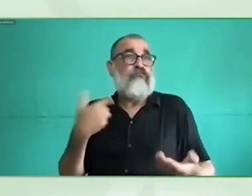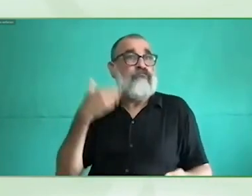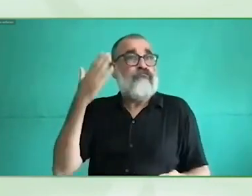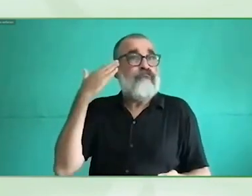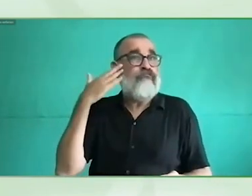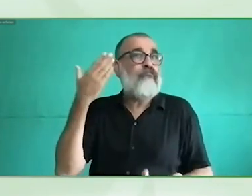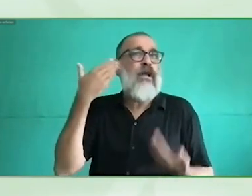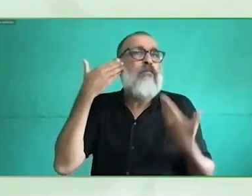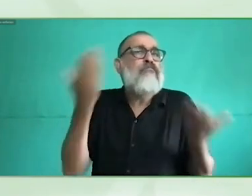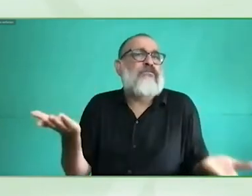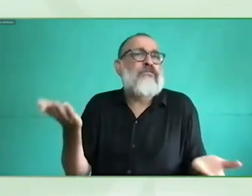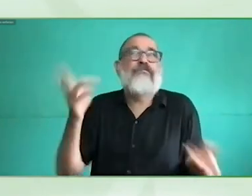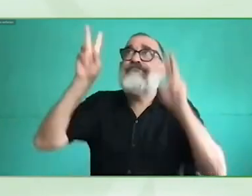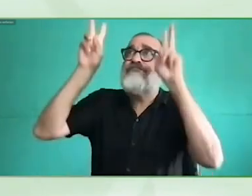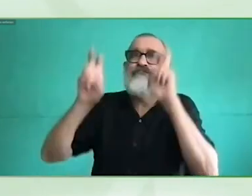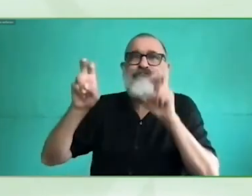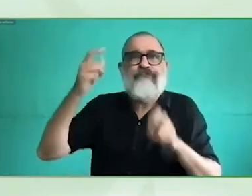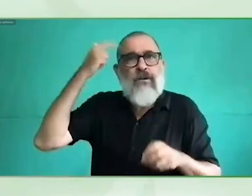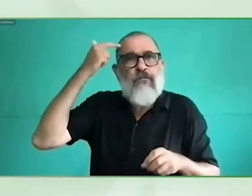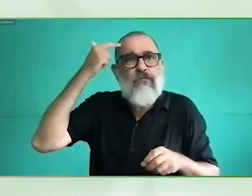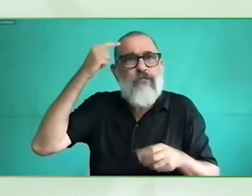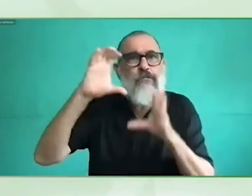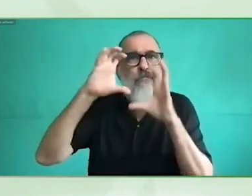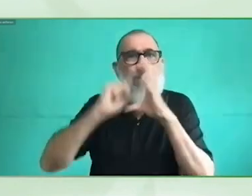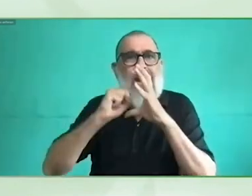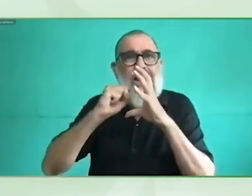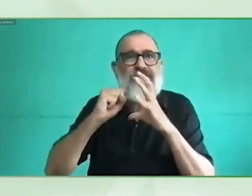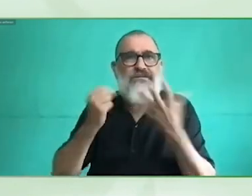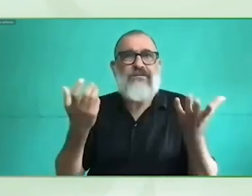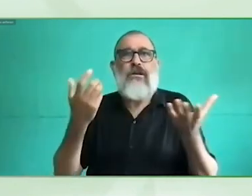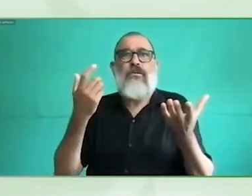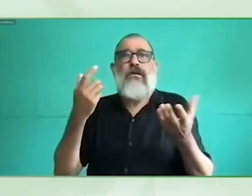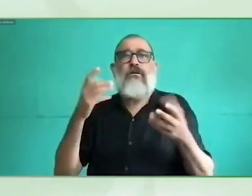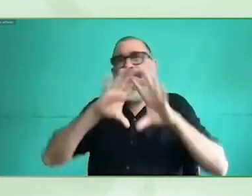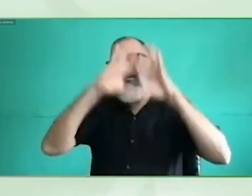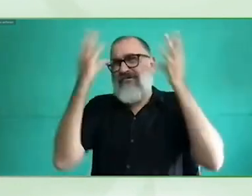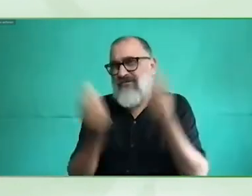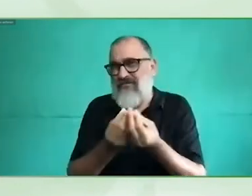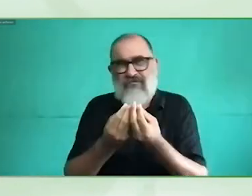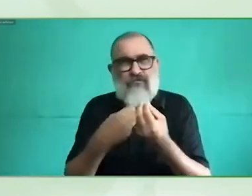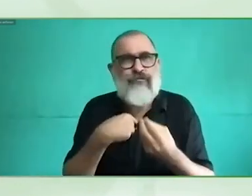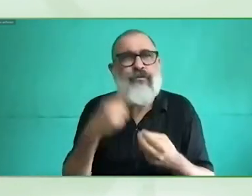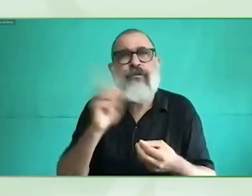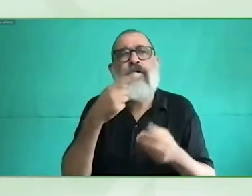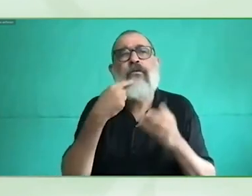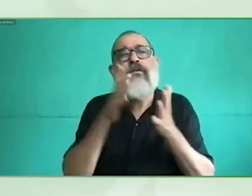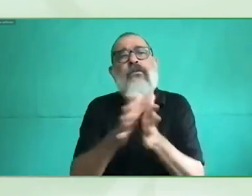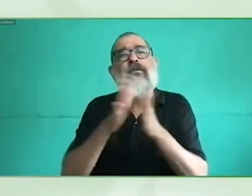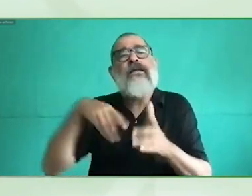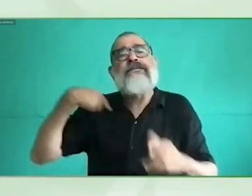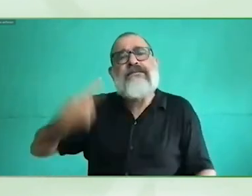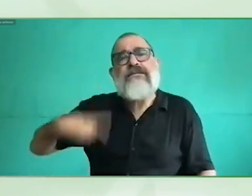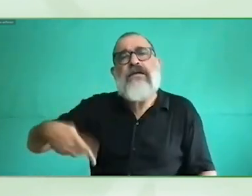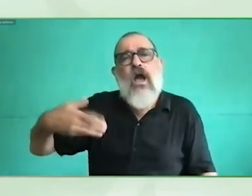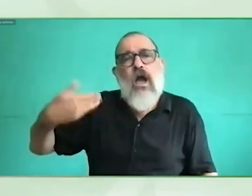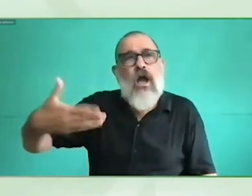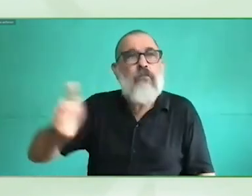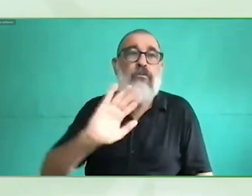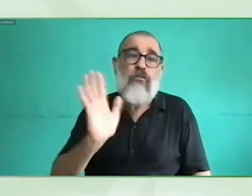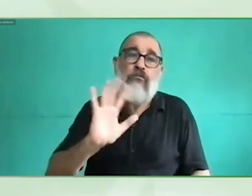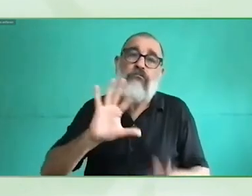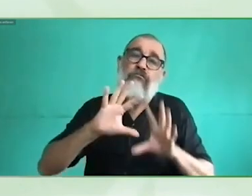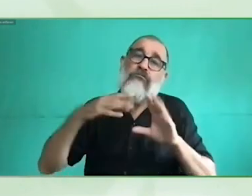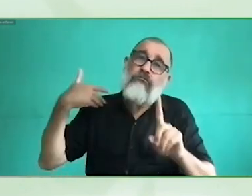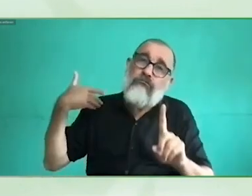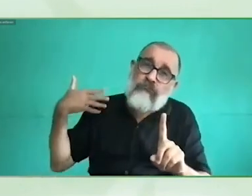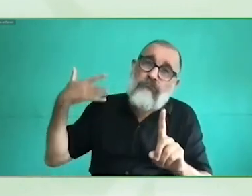algún tema relacionado con el desarrollo cognitivo lo cual no siempre es así Eso depende